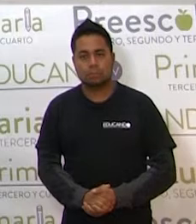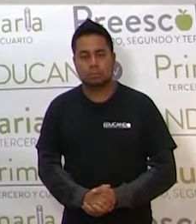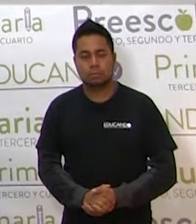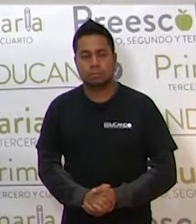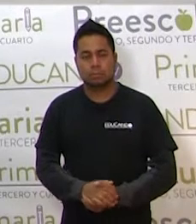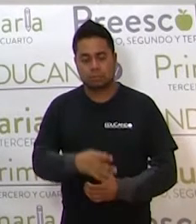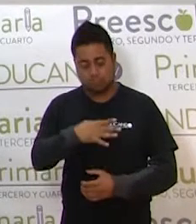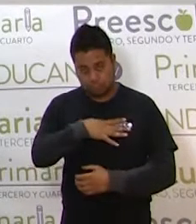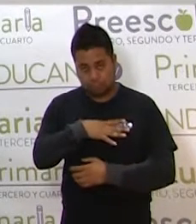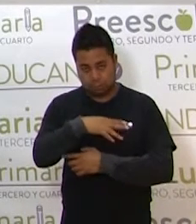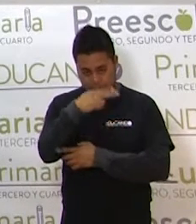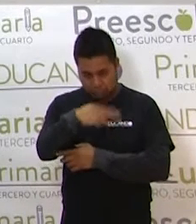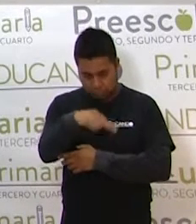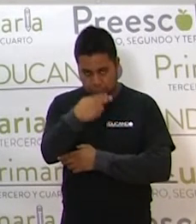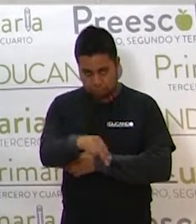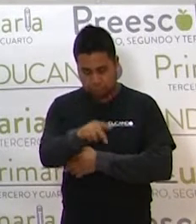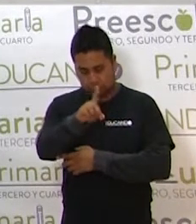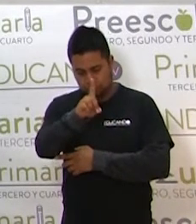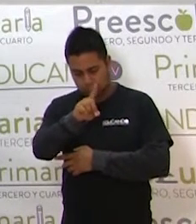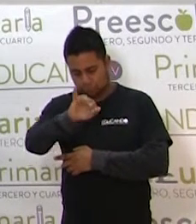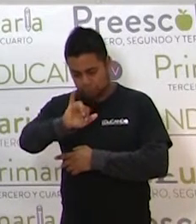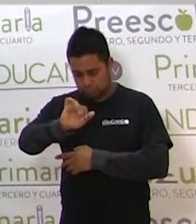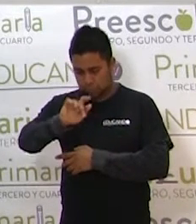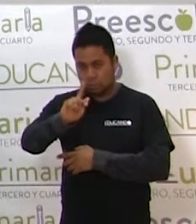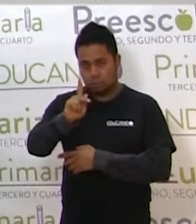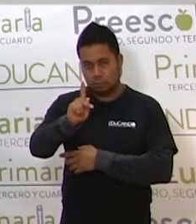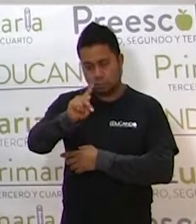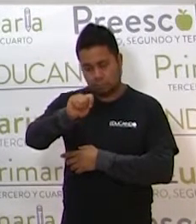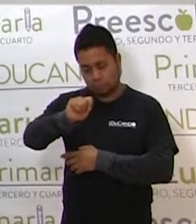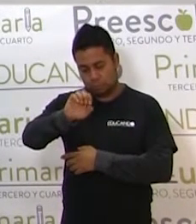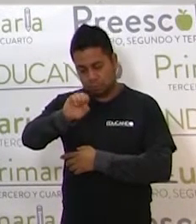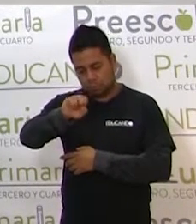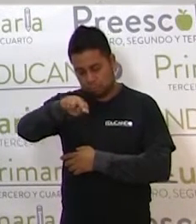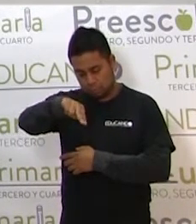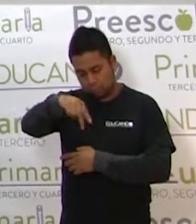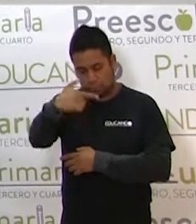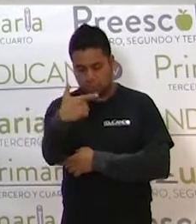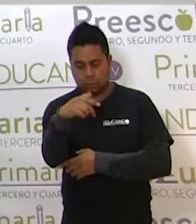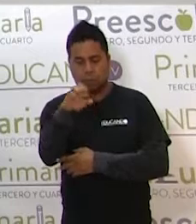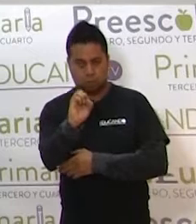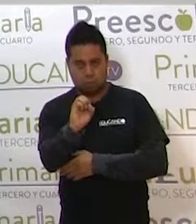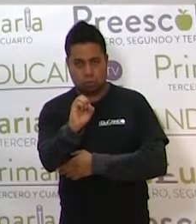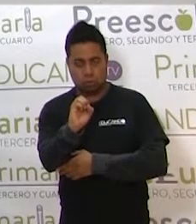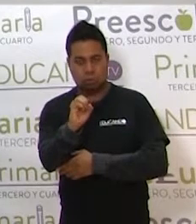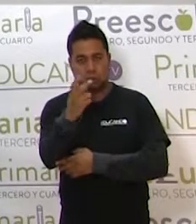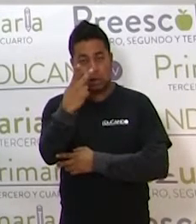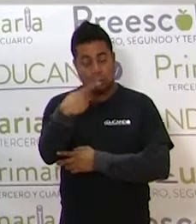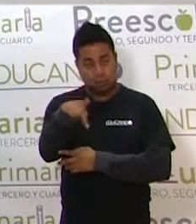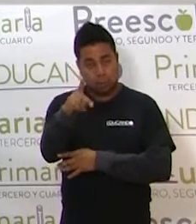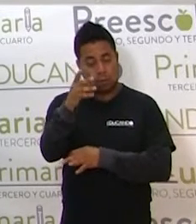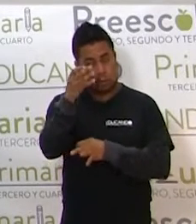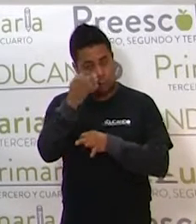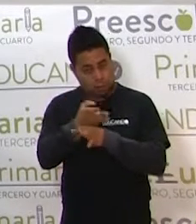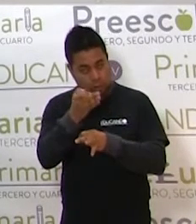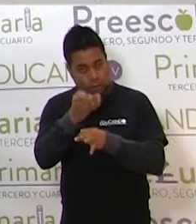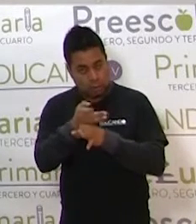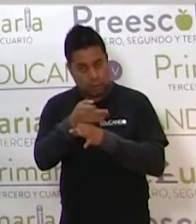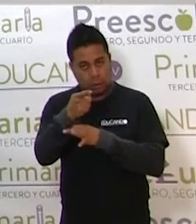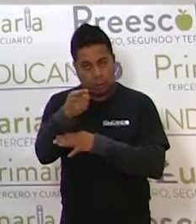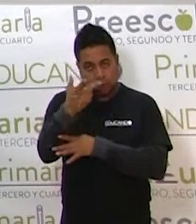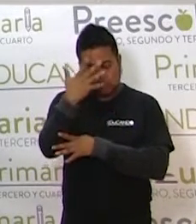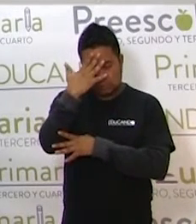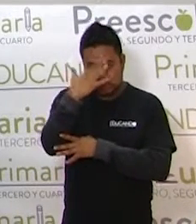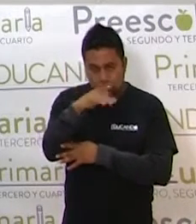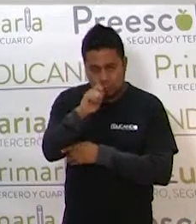depp song bien pero a estas alturas con todo lo que tú ya